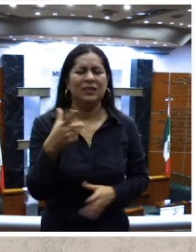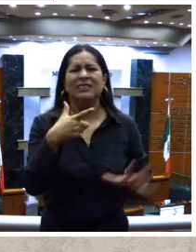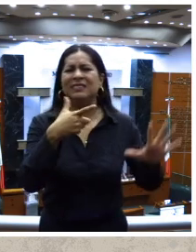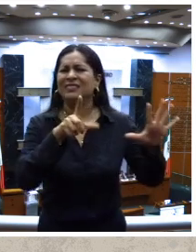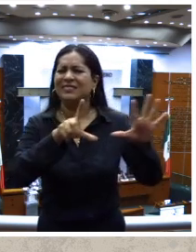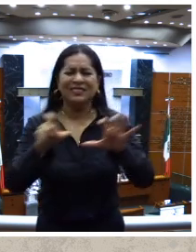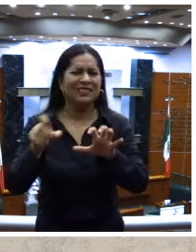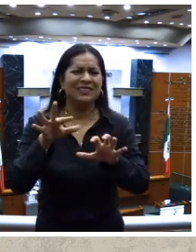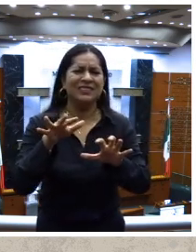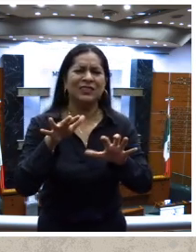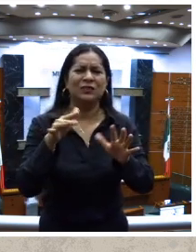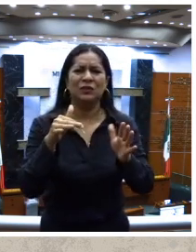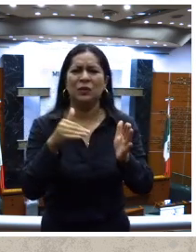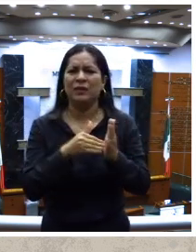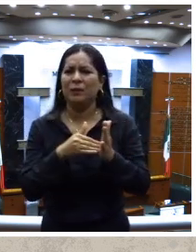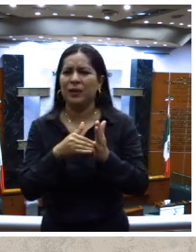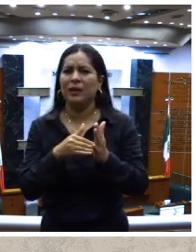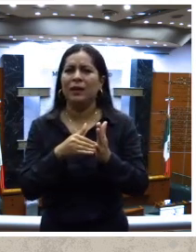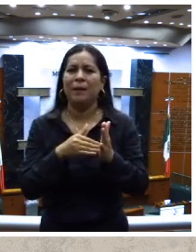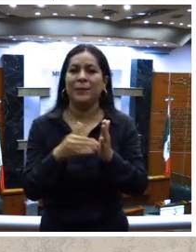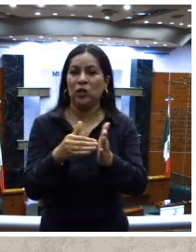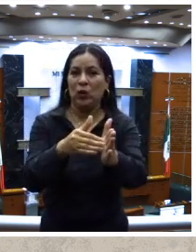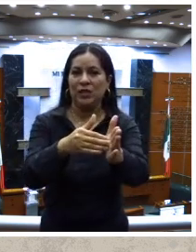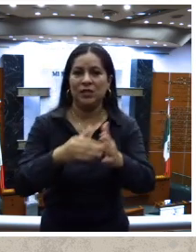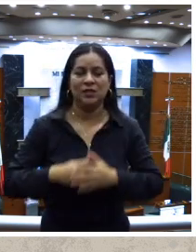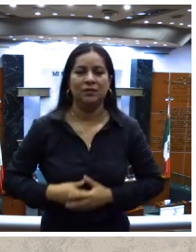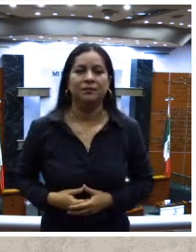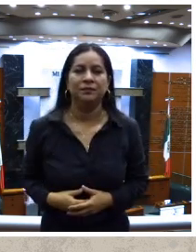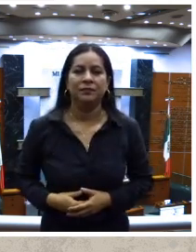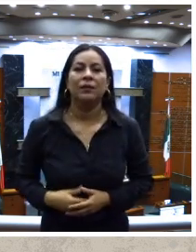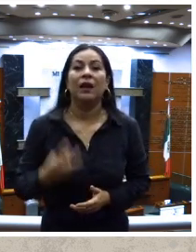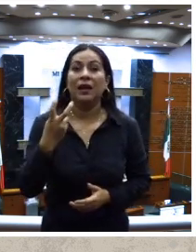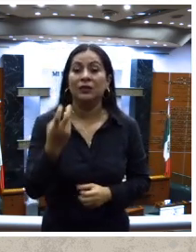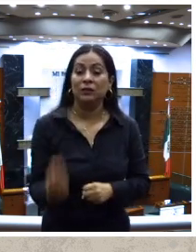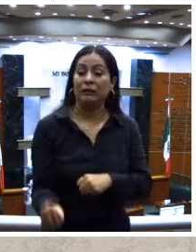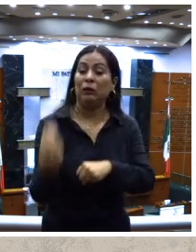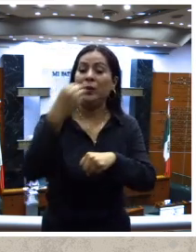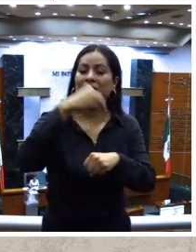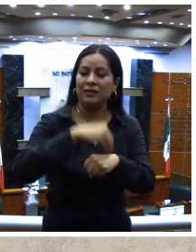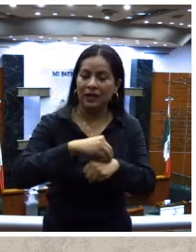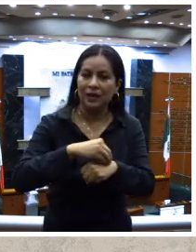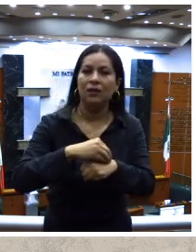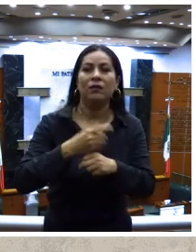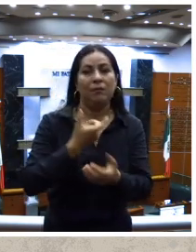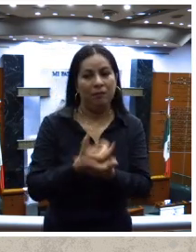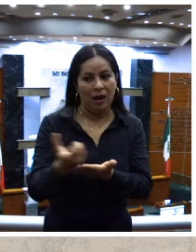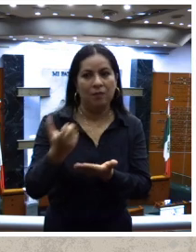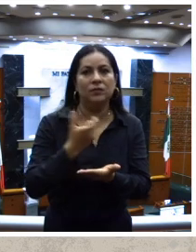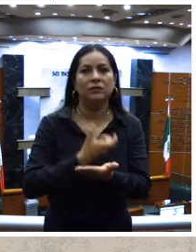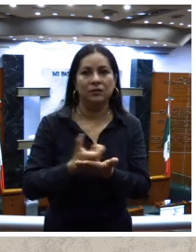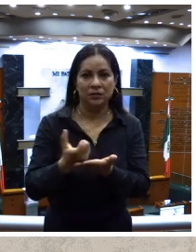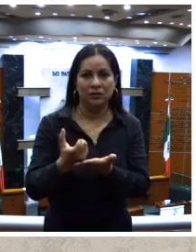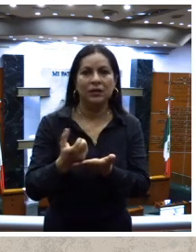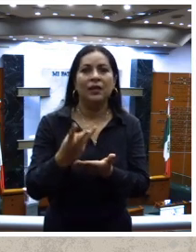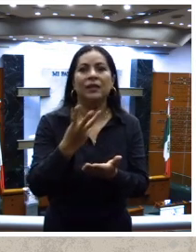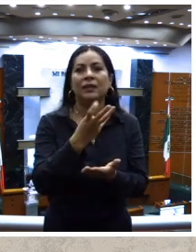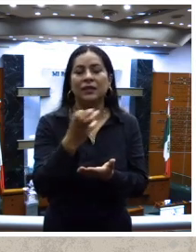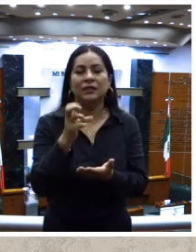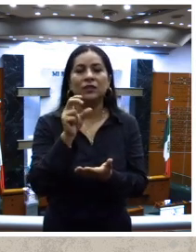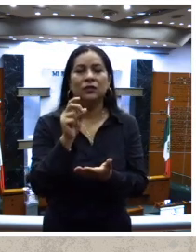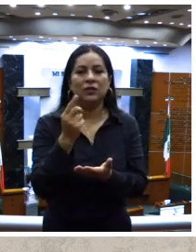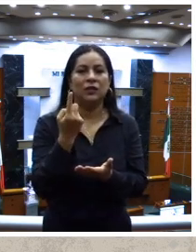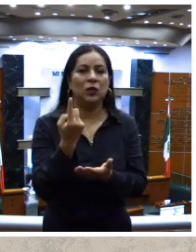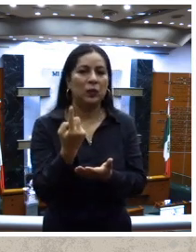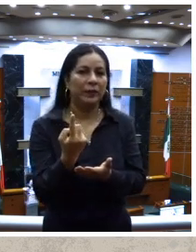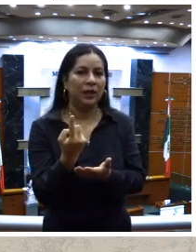750 mil 500 millones de pesos. A esto hay que aumentarle lo que vamos a pagar, 331